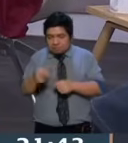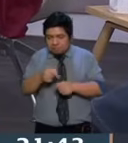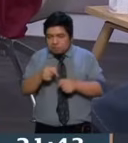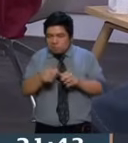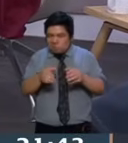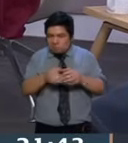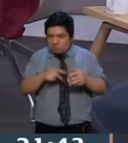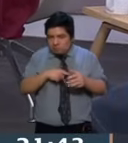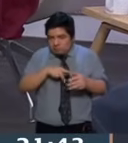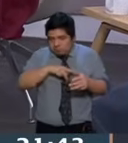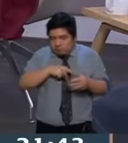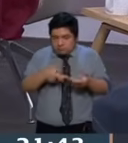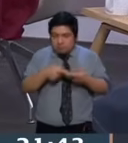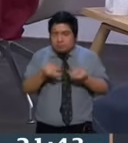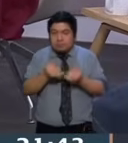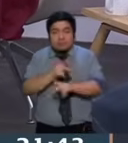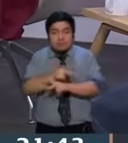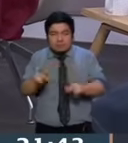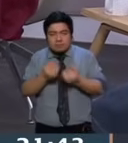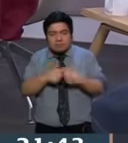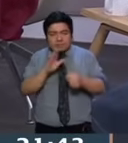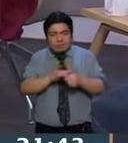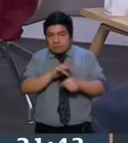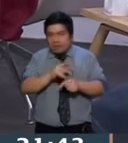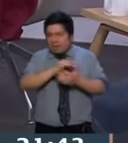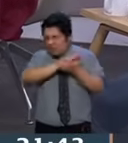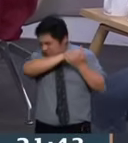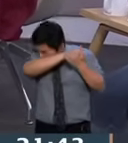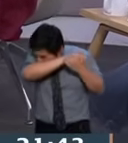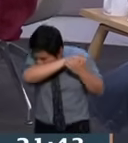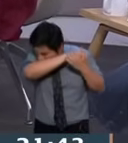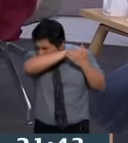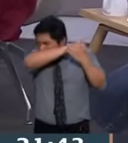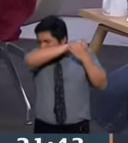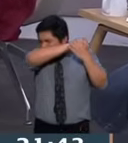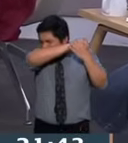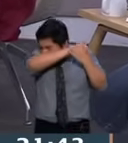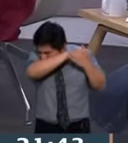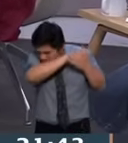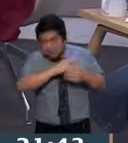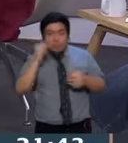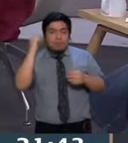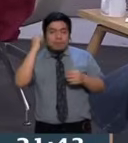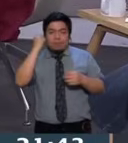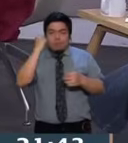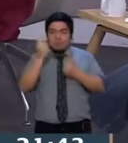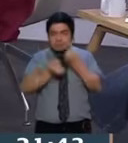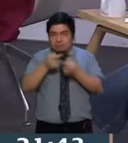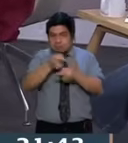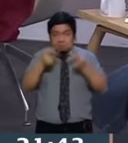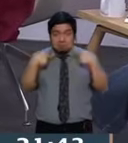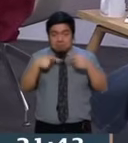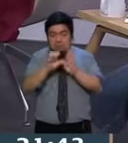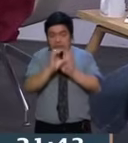tema personal, pero también por lo público, que hablemos del sistema público de cuidados. Entonces, adelante. O sea, yo sí quisiera saber de verdad, a ver, para quienes no saben y nos están viendo,